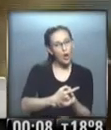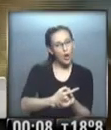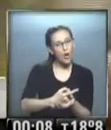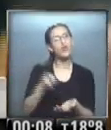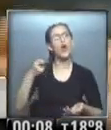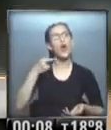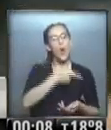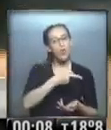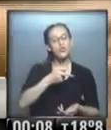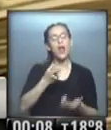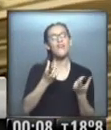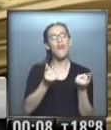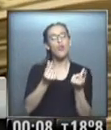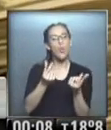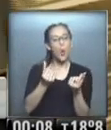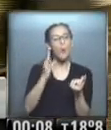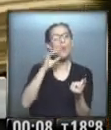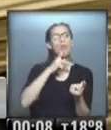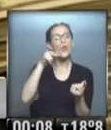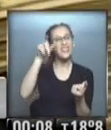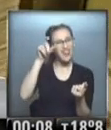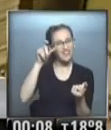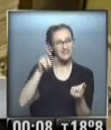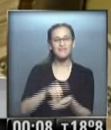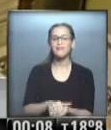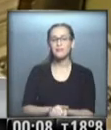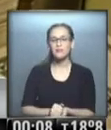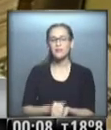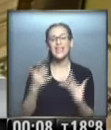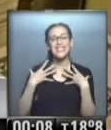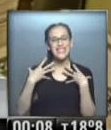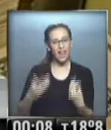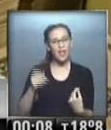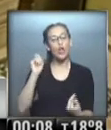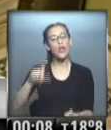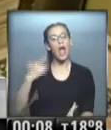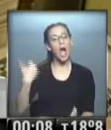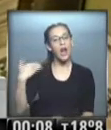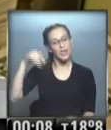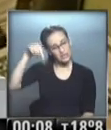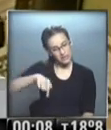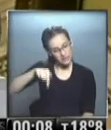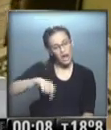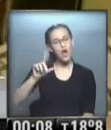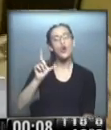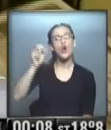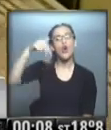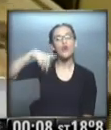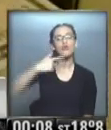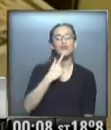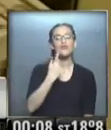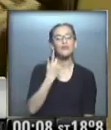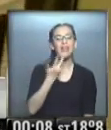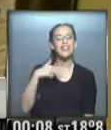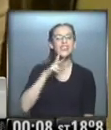los fondos buitre que avaló el fallo del juez Tomás Griesa. El secretario de Finanzas de la Argentina, Adrián Cosentino, afirmó que la